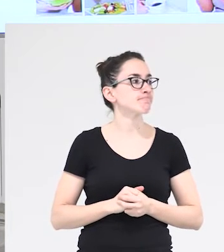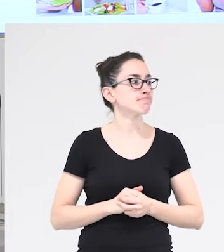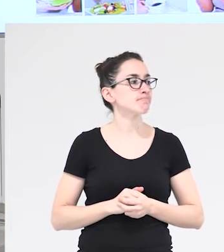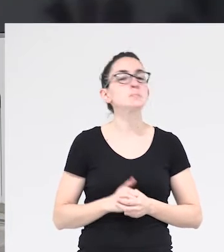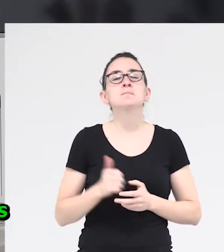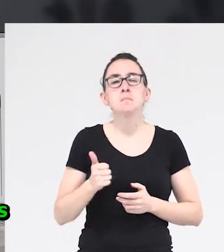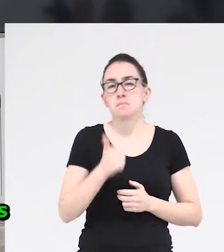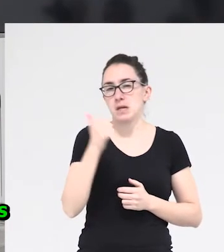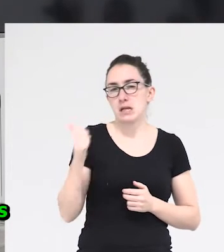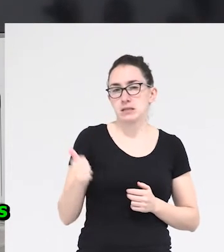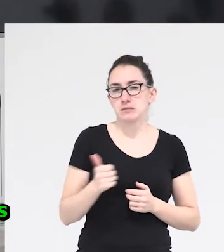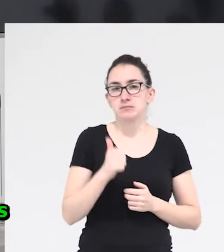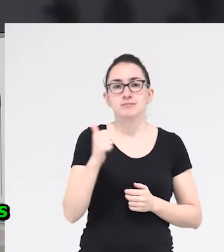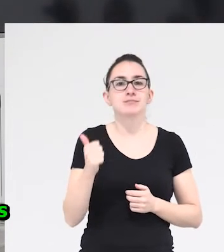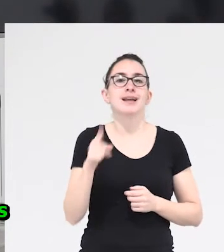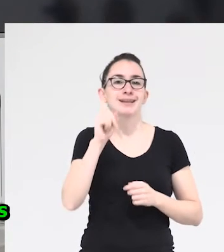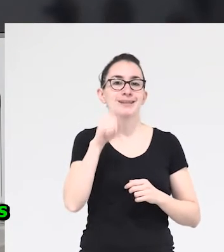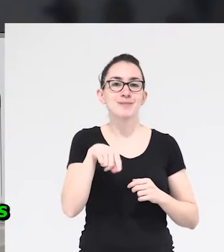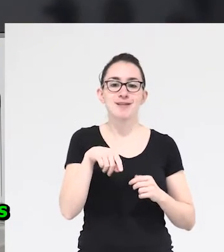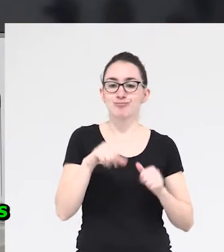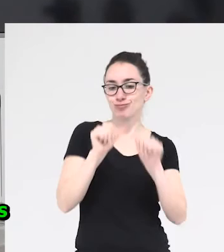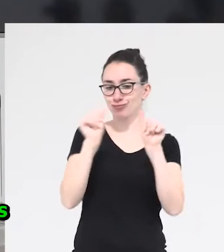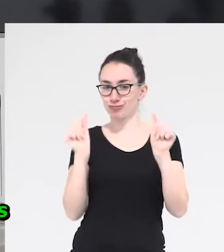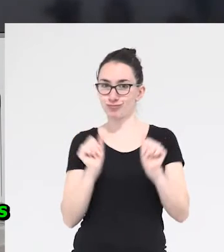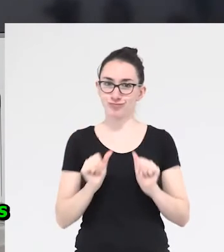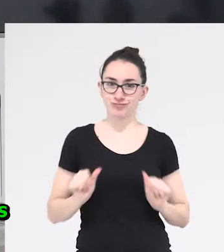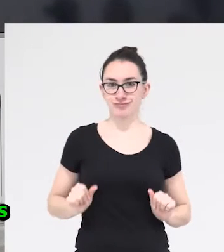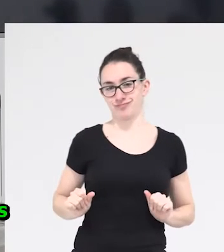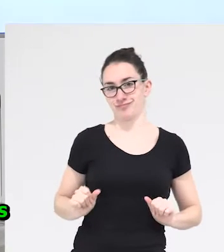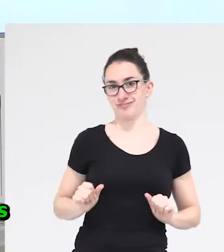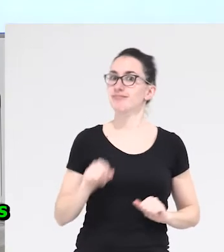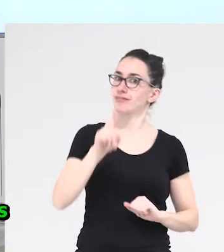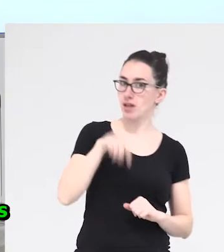¿Qué más? A ver, el estar en línea también es una cuestión